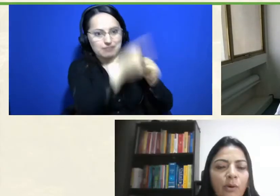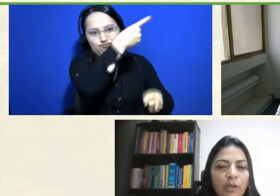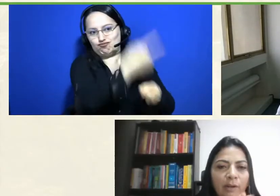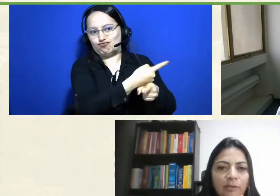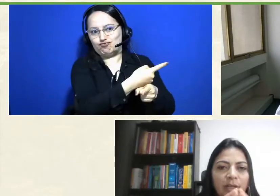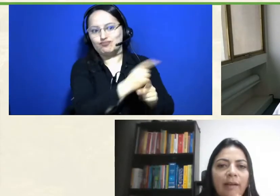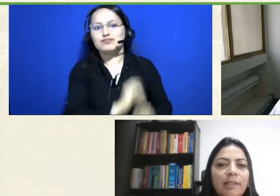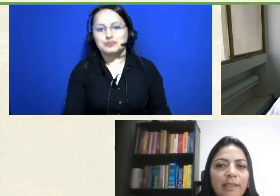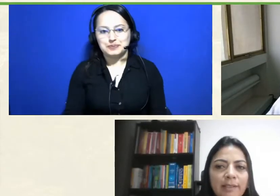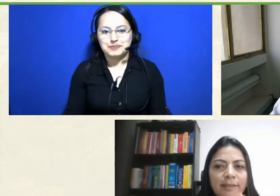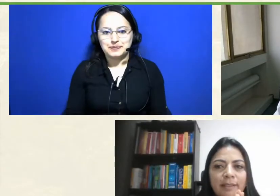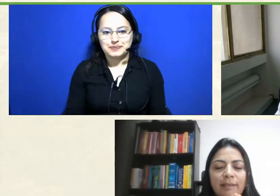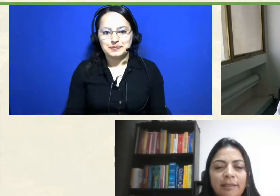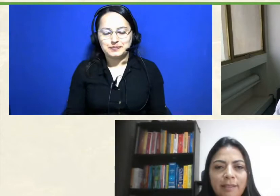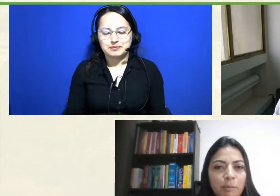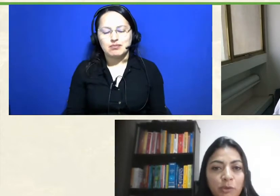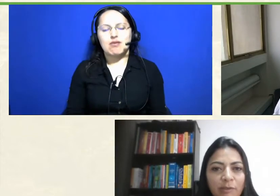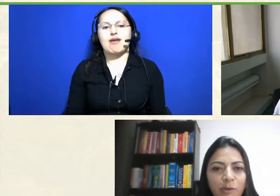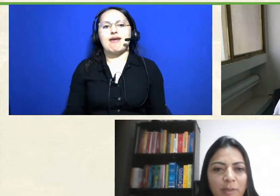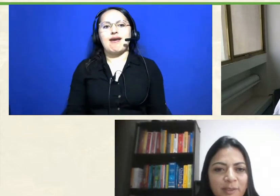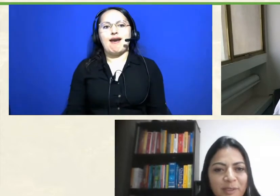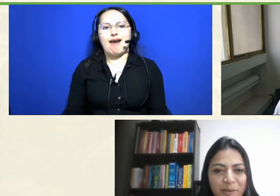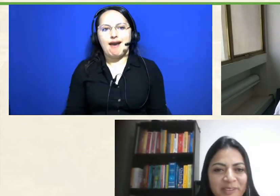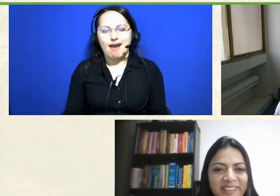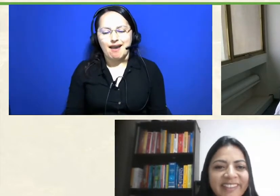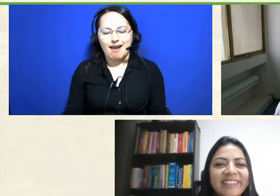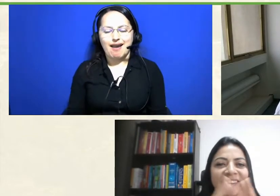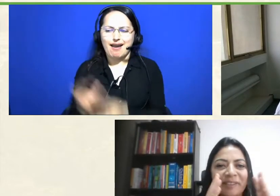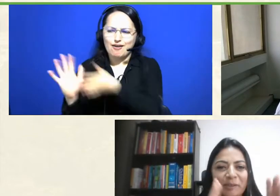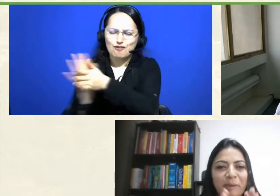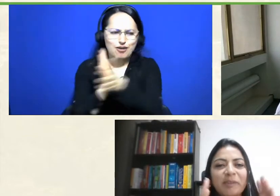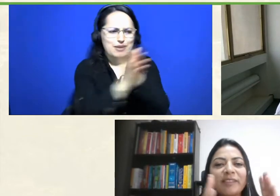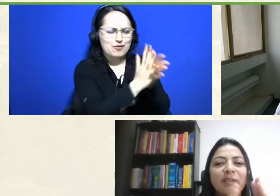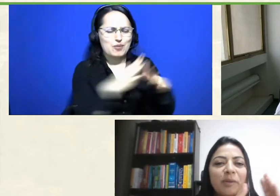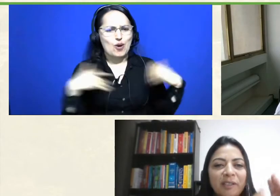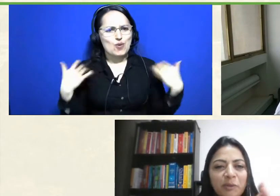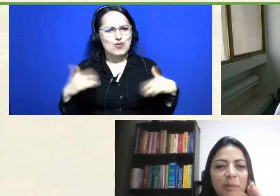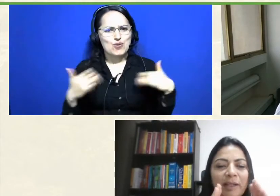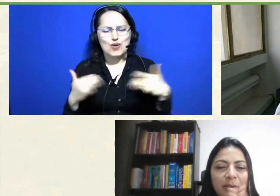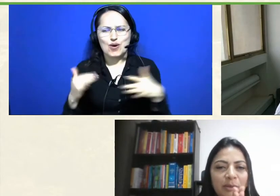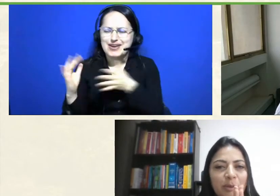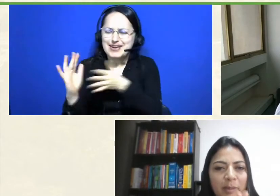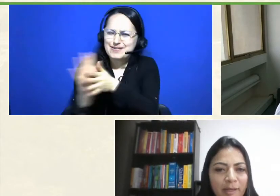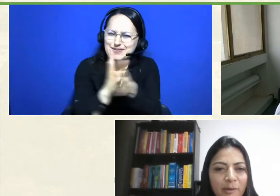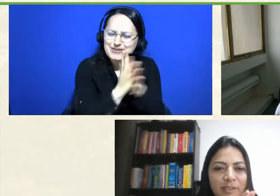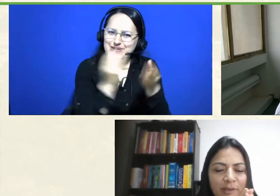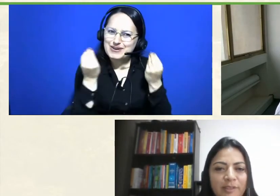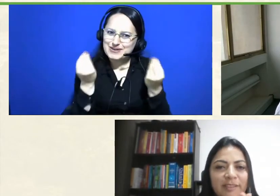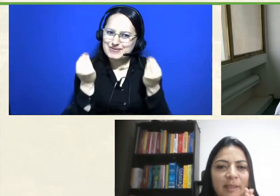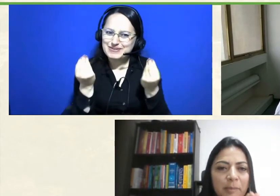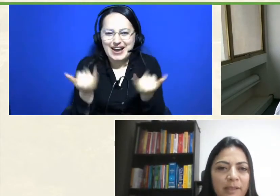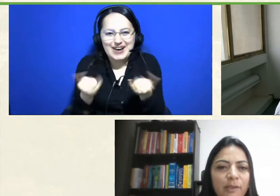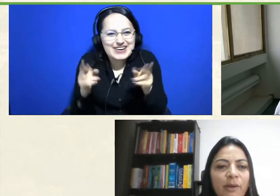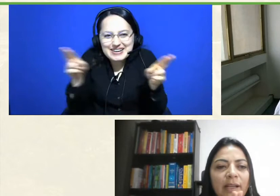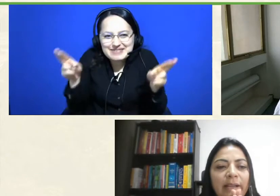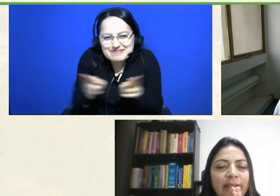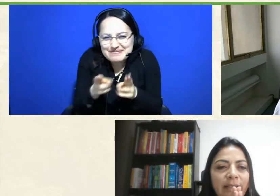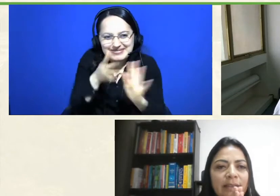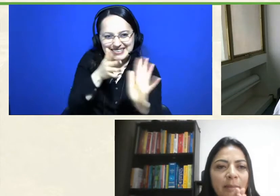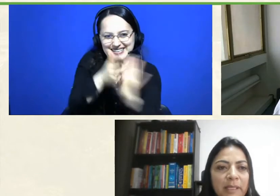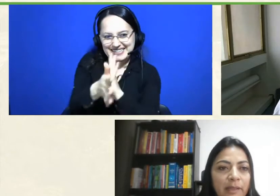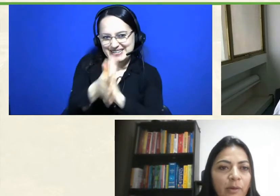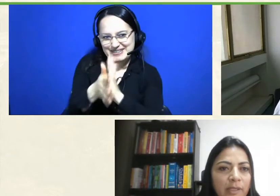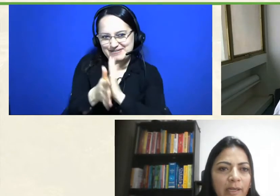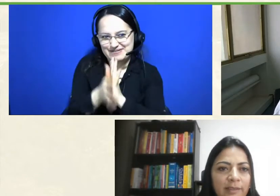Con lo que nos acaban de decir, es que hay mucha información y todo es interesante. Entonces vamos a hacer un resumen ejecutivo para los que nos están viendo